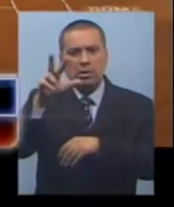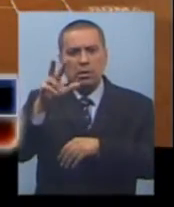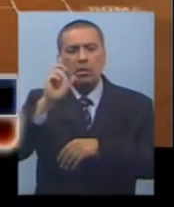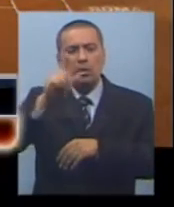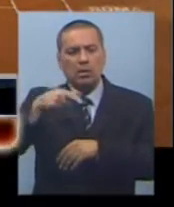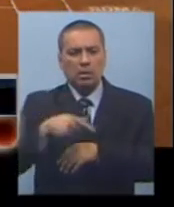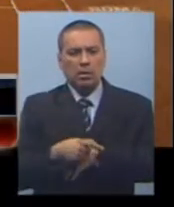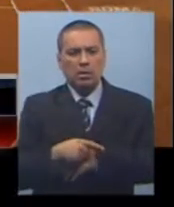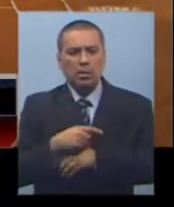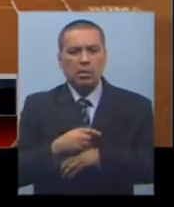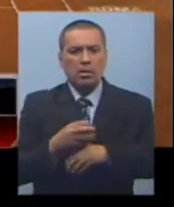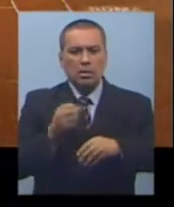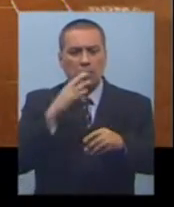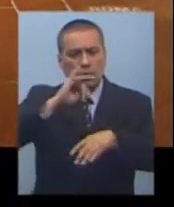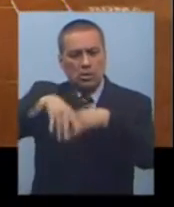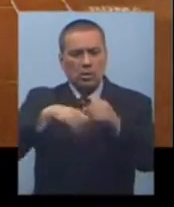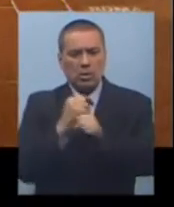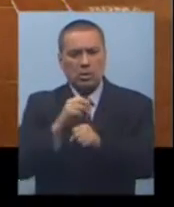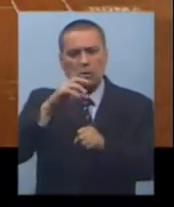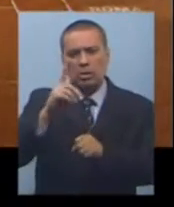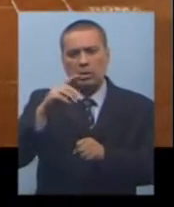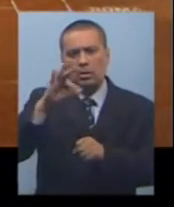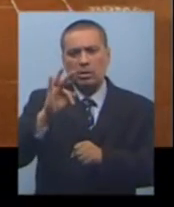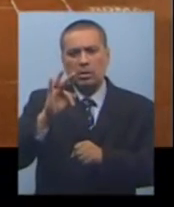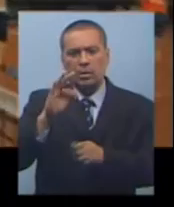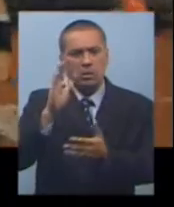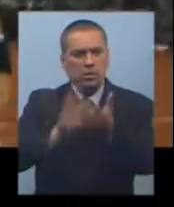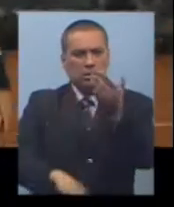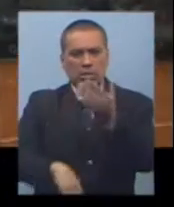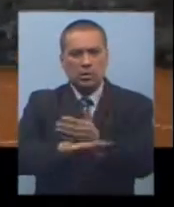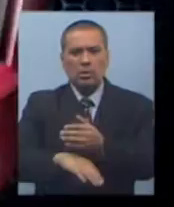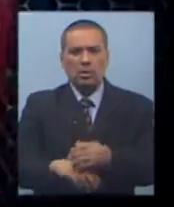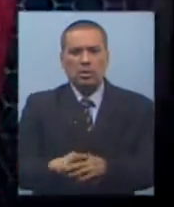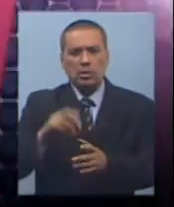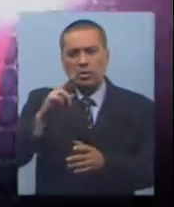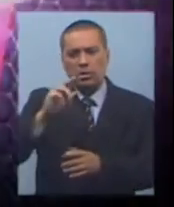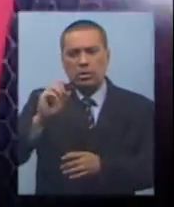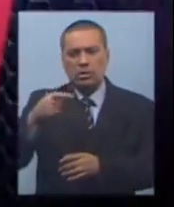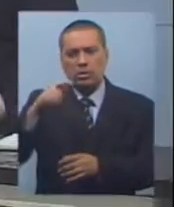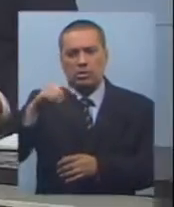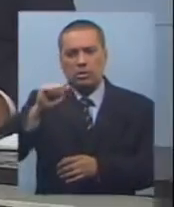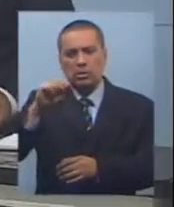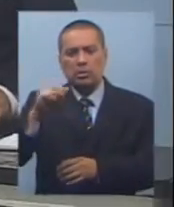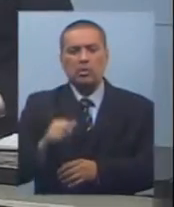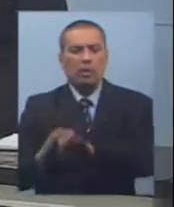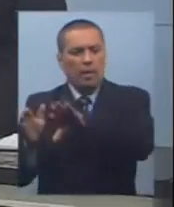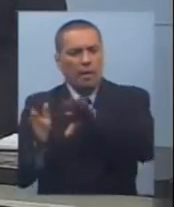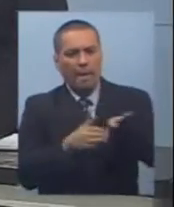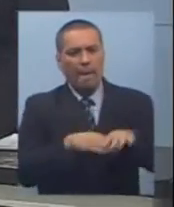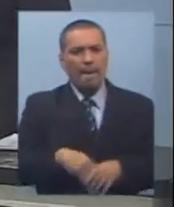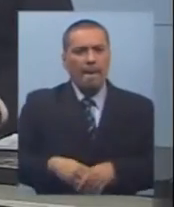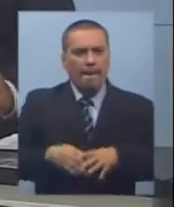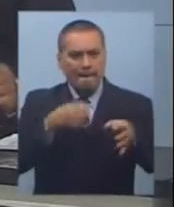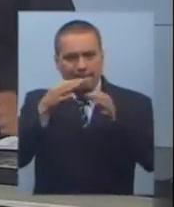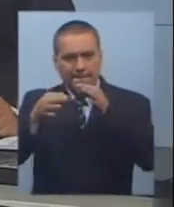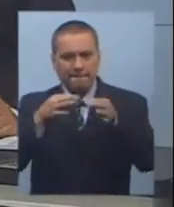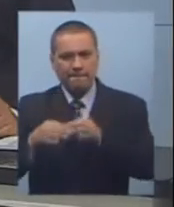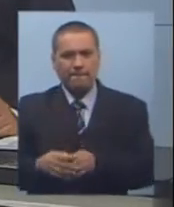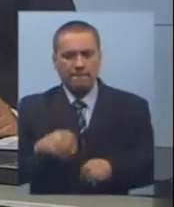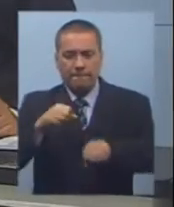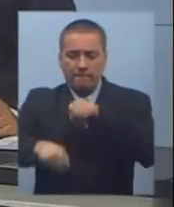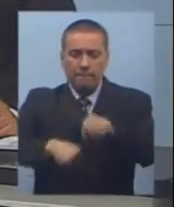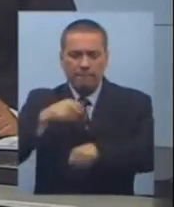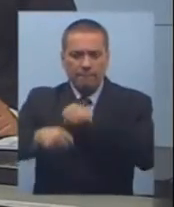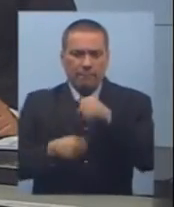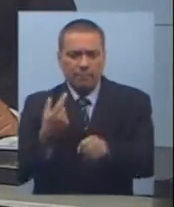3 también salió airoso en esta jornada David Ferrer al despachar a Richard Gasquet. Bien, hablamos ahora de